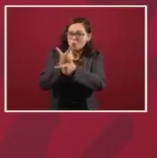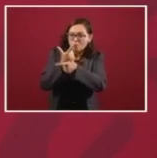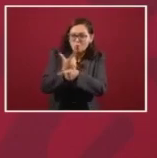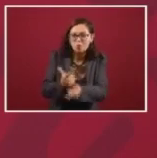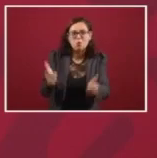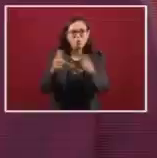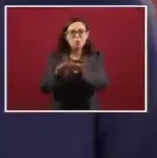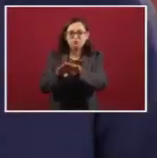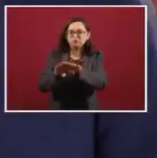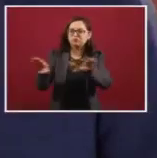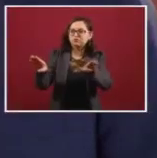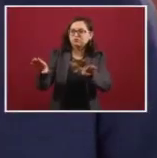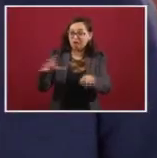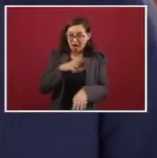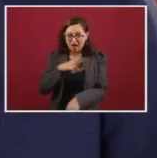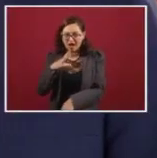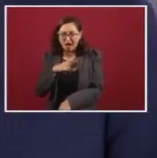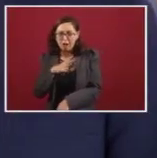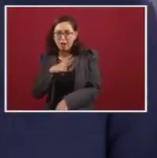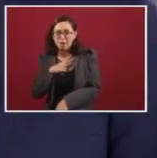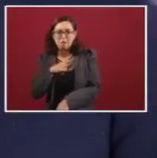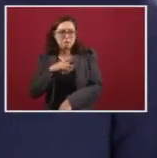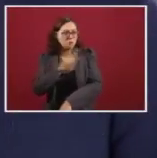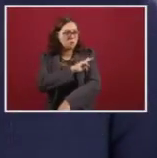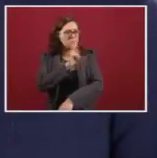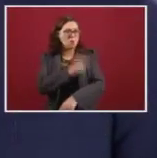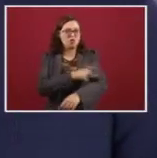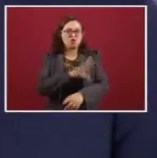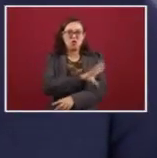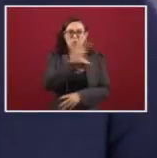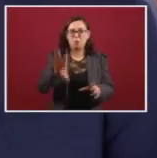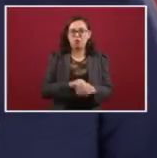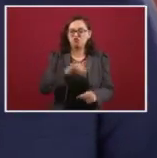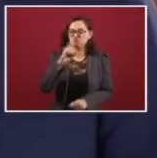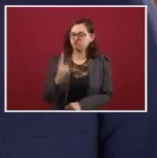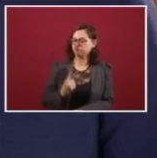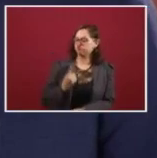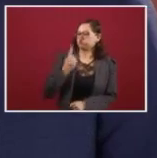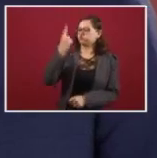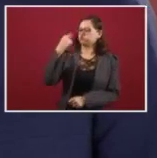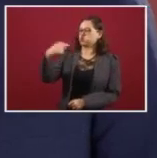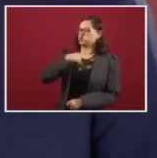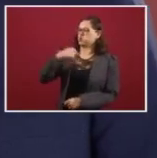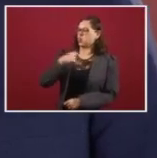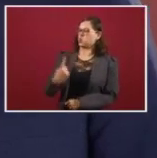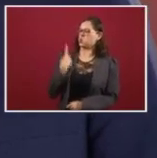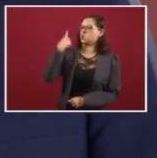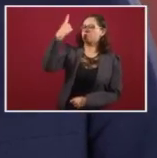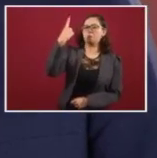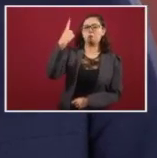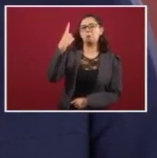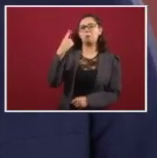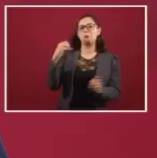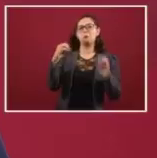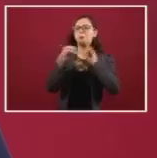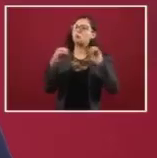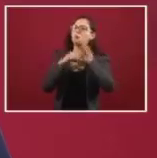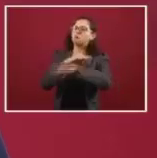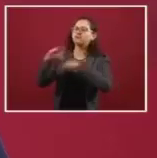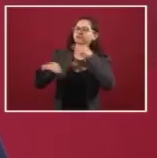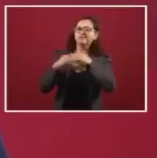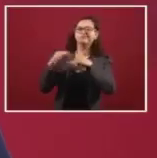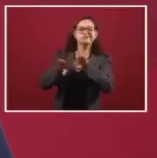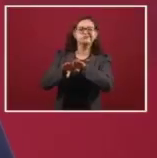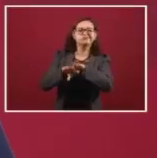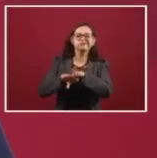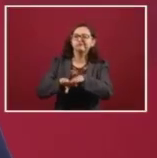Si hay democracia y libertad, nadie puede sentirse superior en la escala social, en ningún